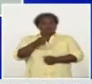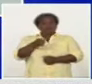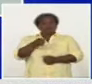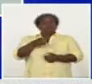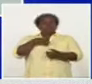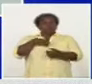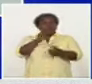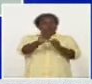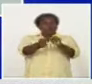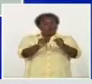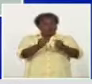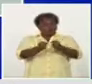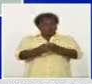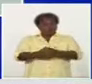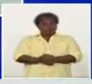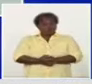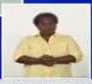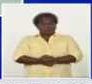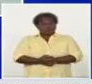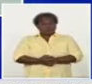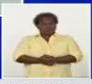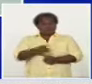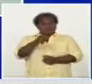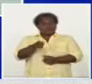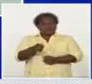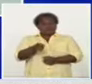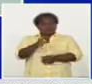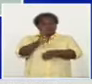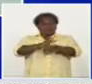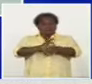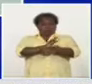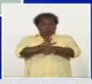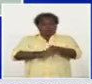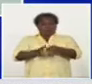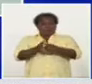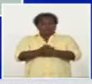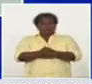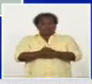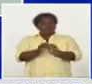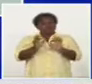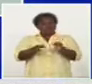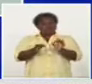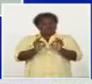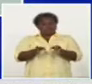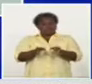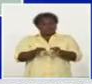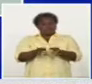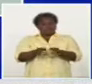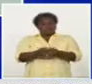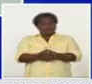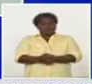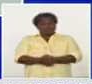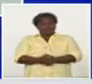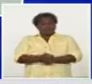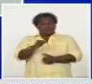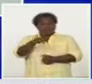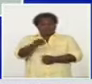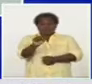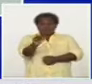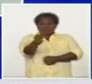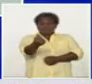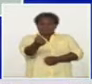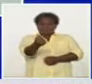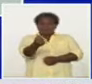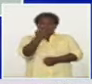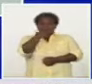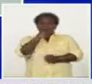pandemia, de la transmisión de la COVID, y realmente estamos seguros que ahora aprietan un poco más